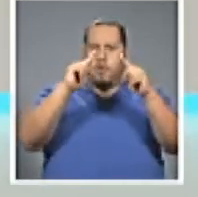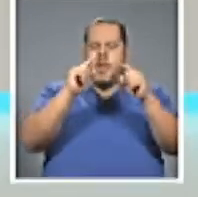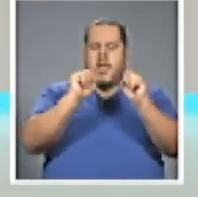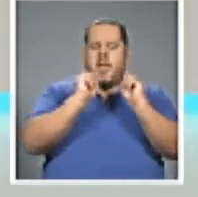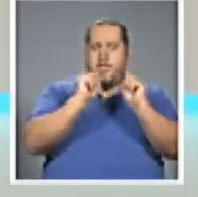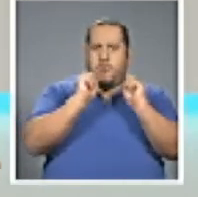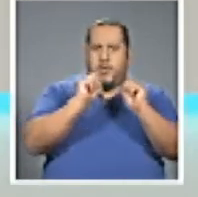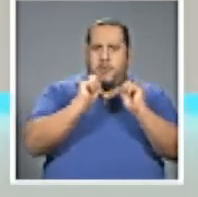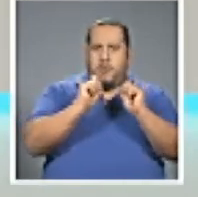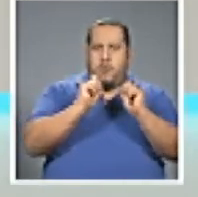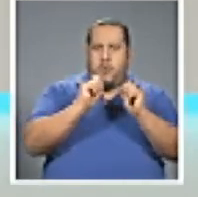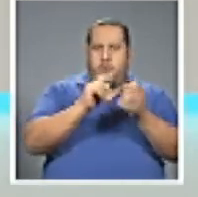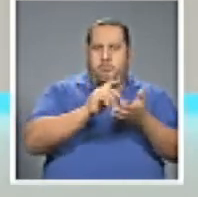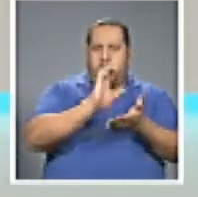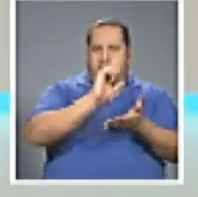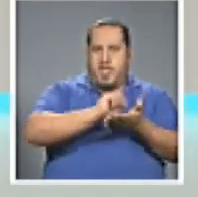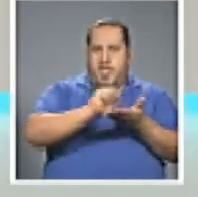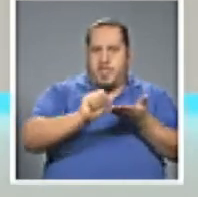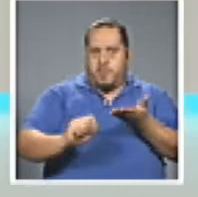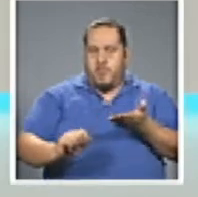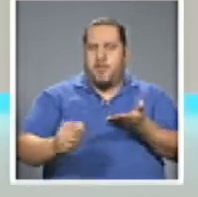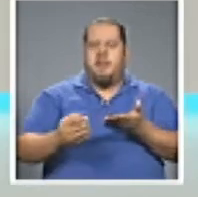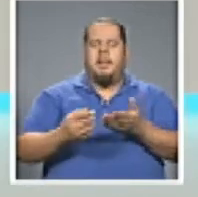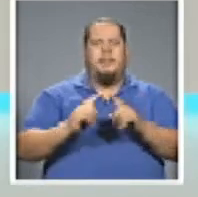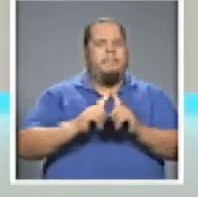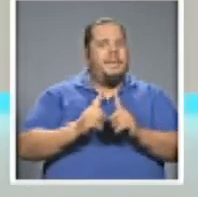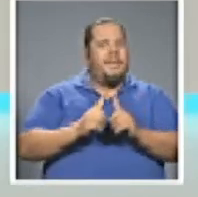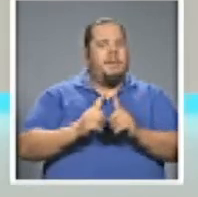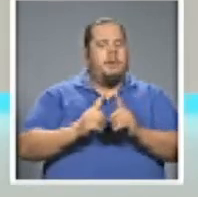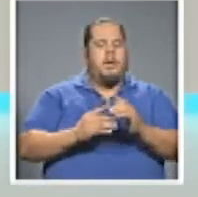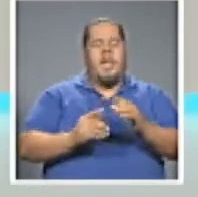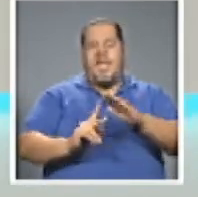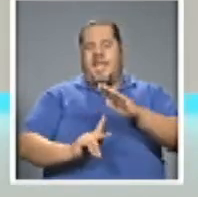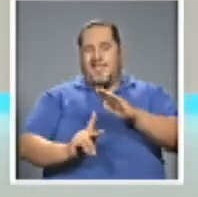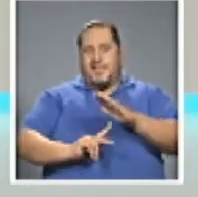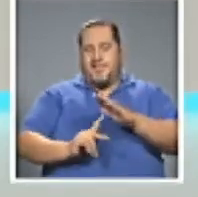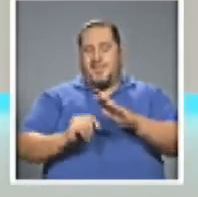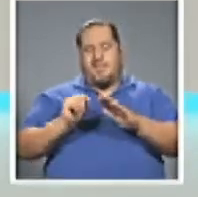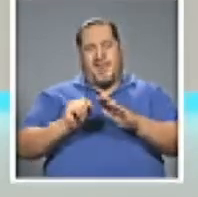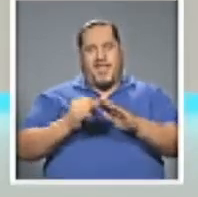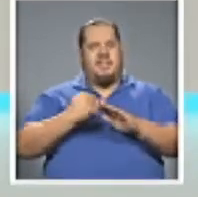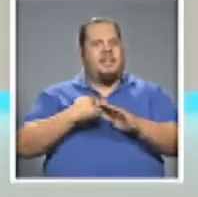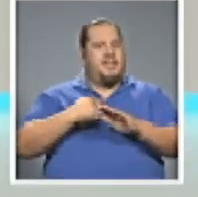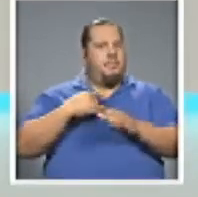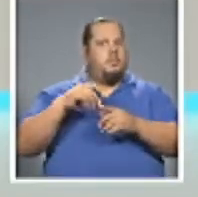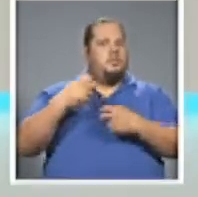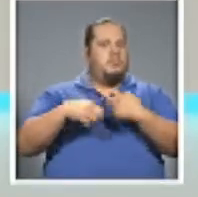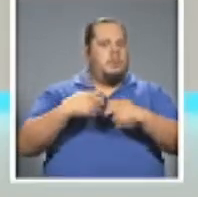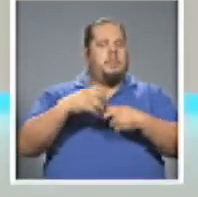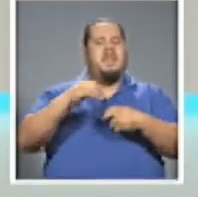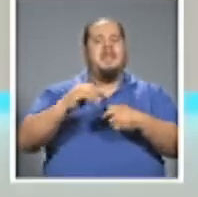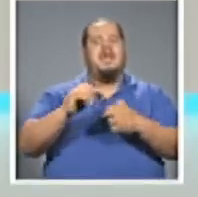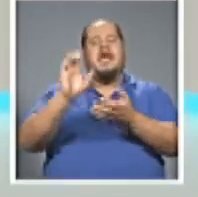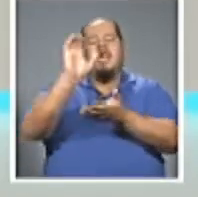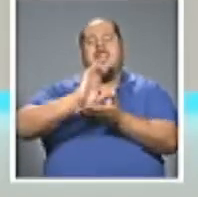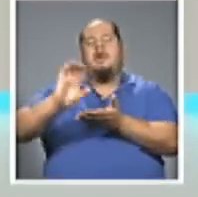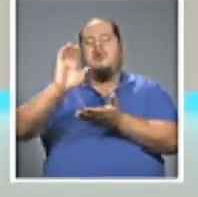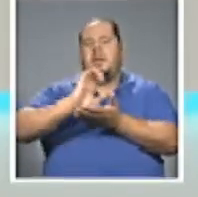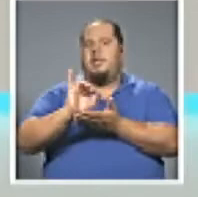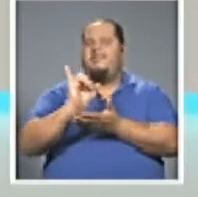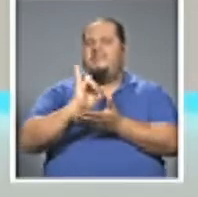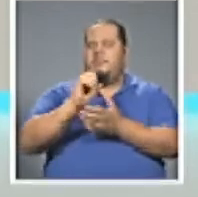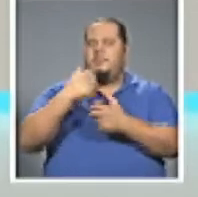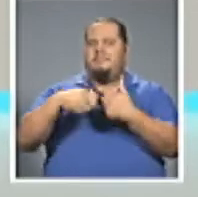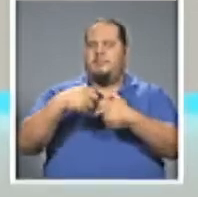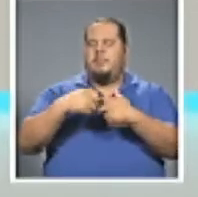están en la escuela. Donde tenemos algunas brechas es en la educación preescolar y en la educación secundaria. En la educación preescolar,